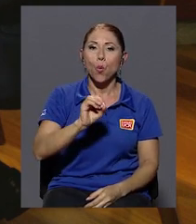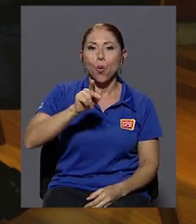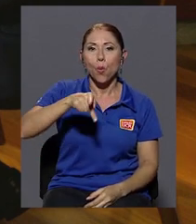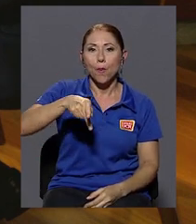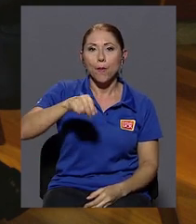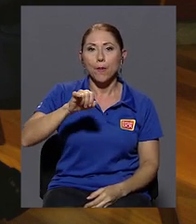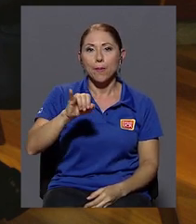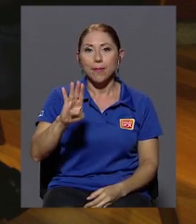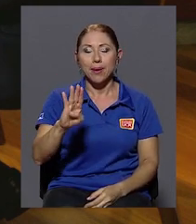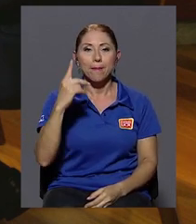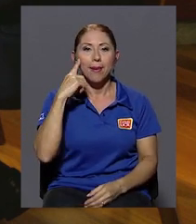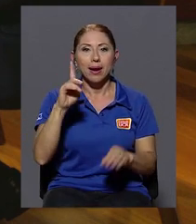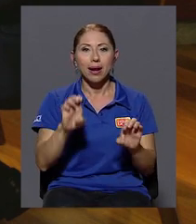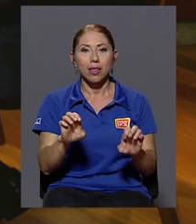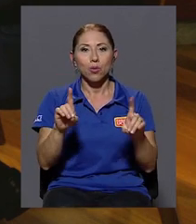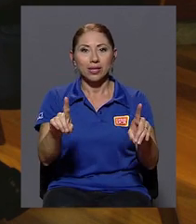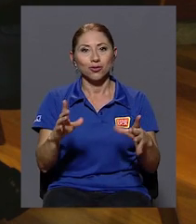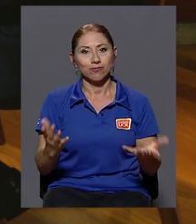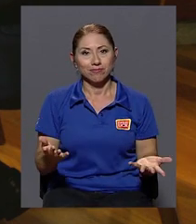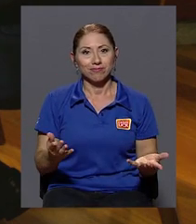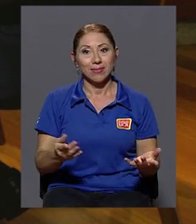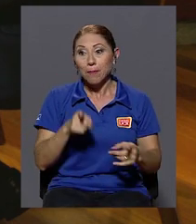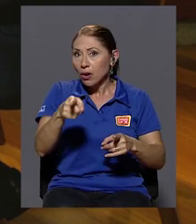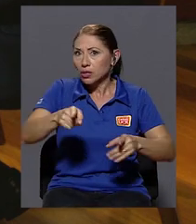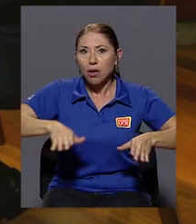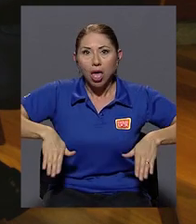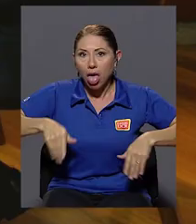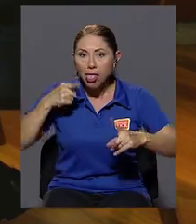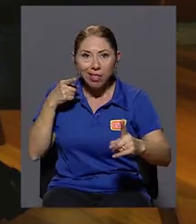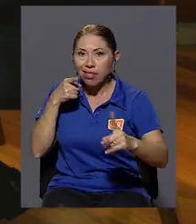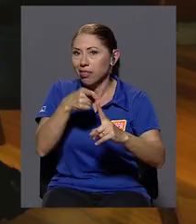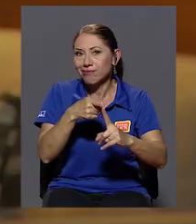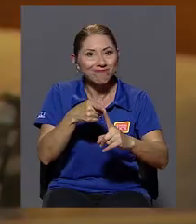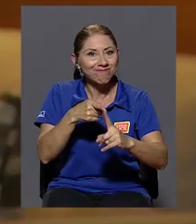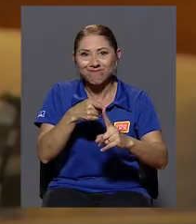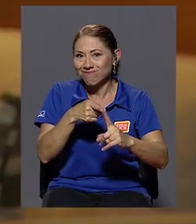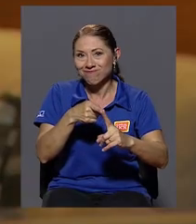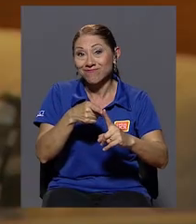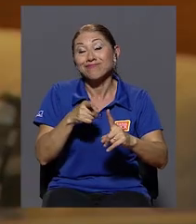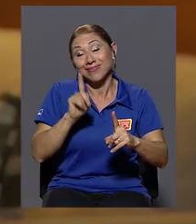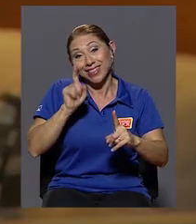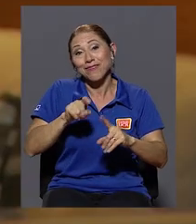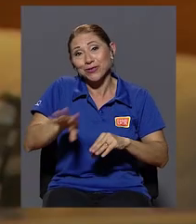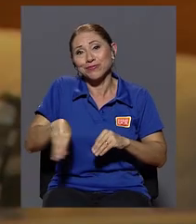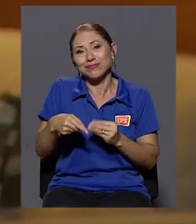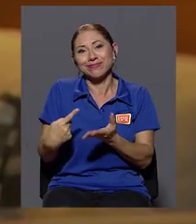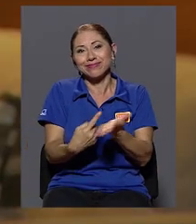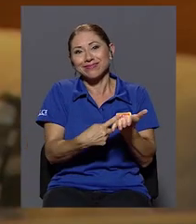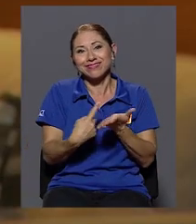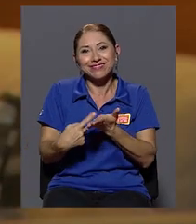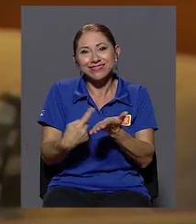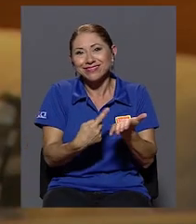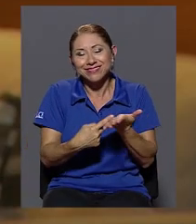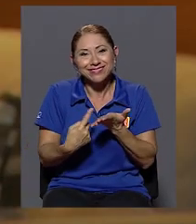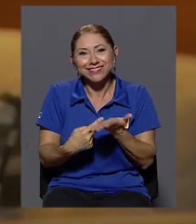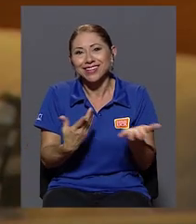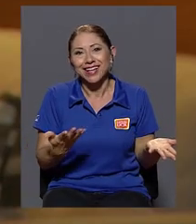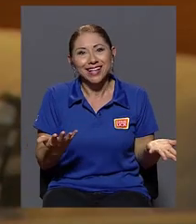Producto Interno Bruto a la educación, meta que no se ha alcanzado. Ese comentario sí tengo que hacerlo